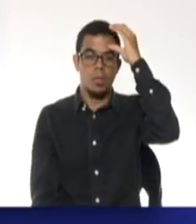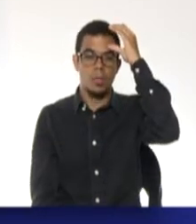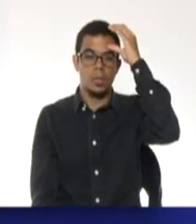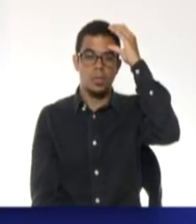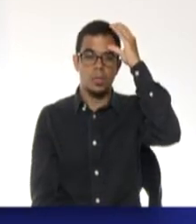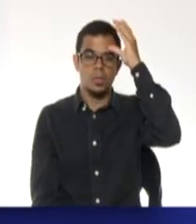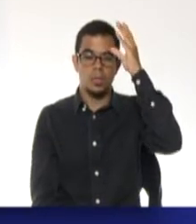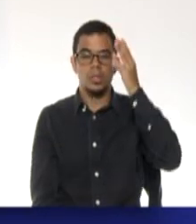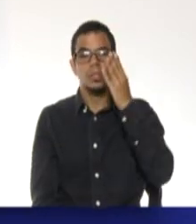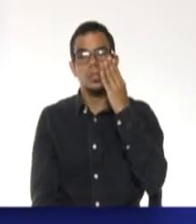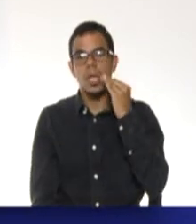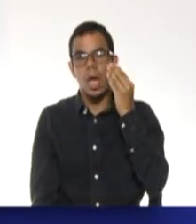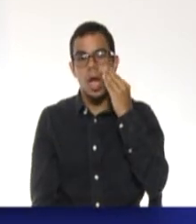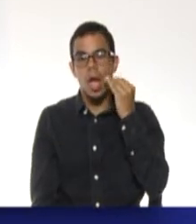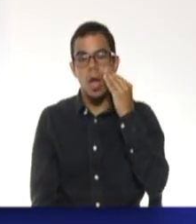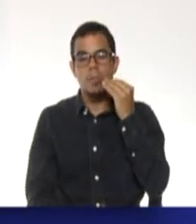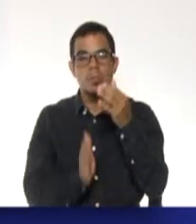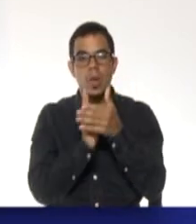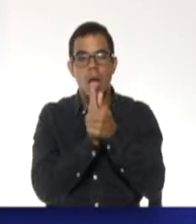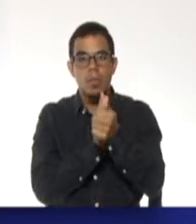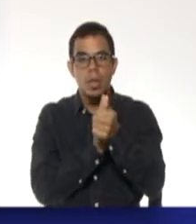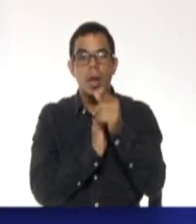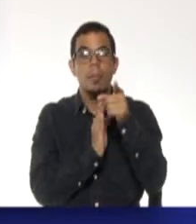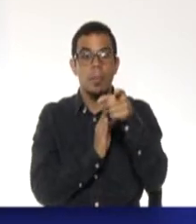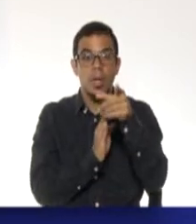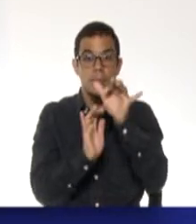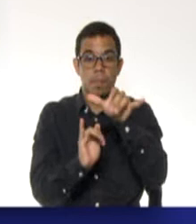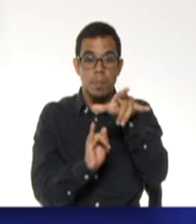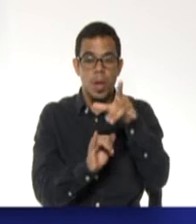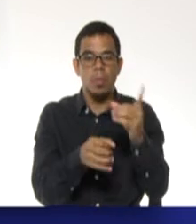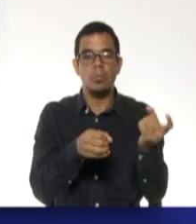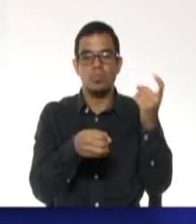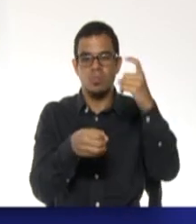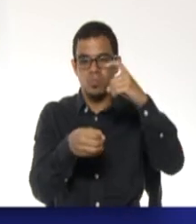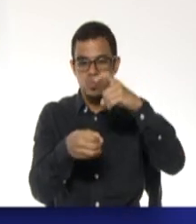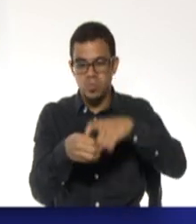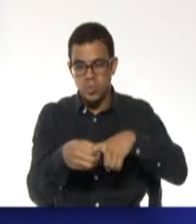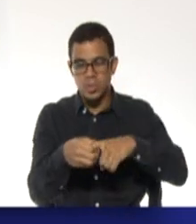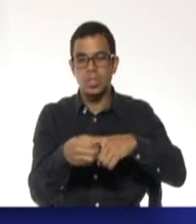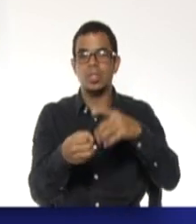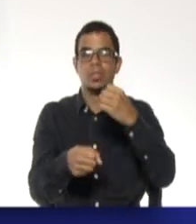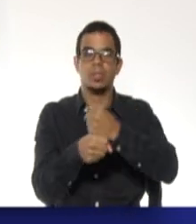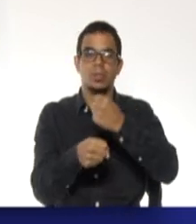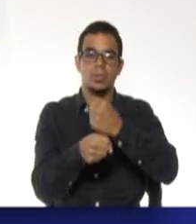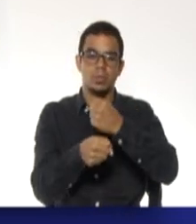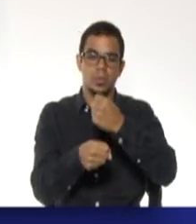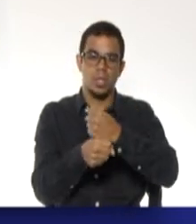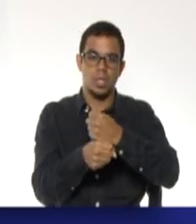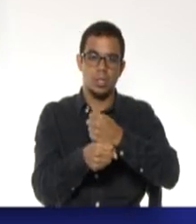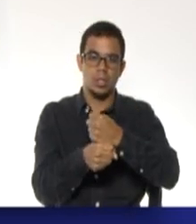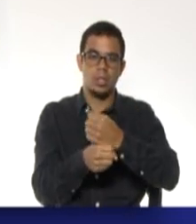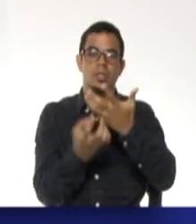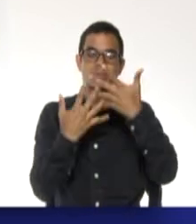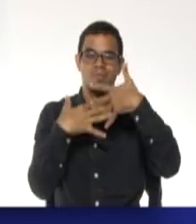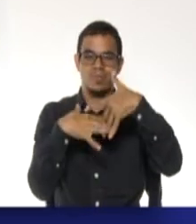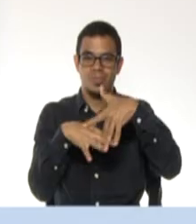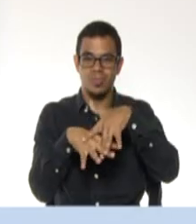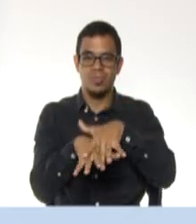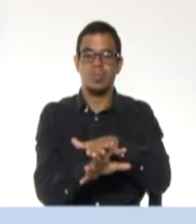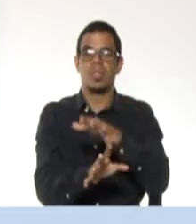esas destrezas para la inserción laboral, la inserción sociolaboral y esa